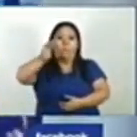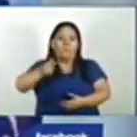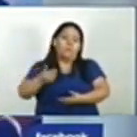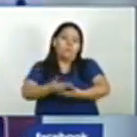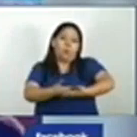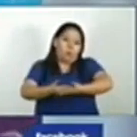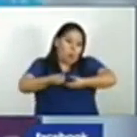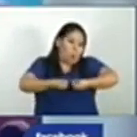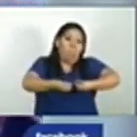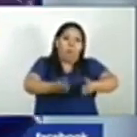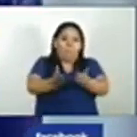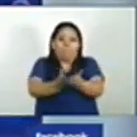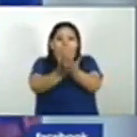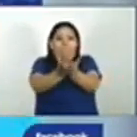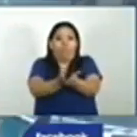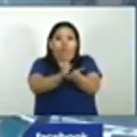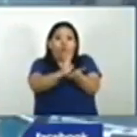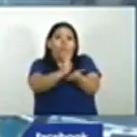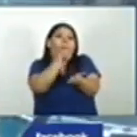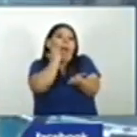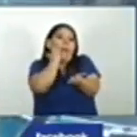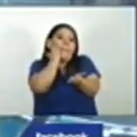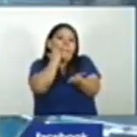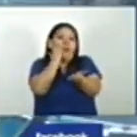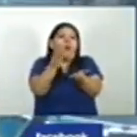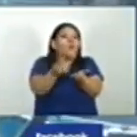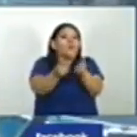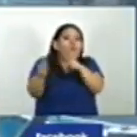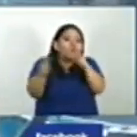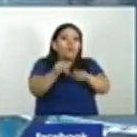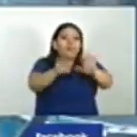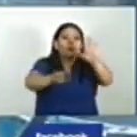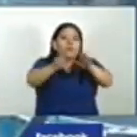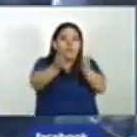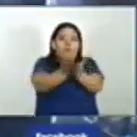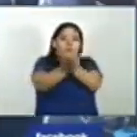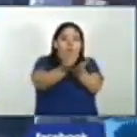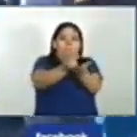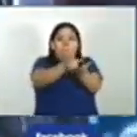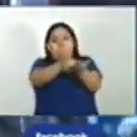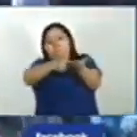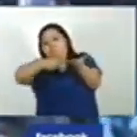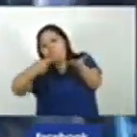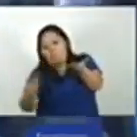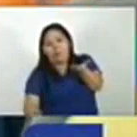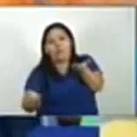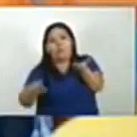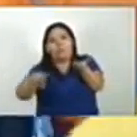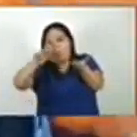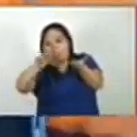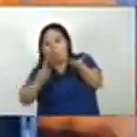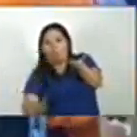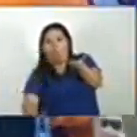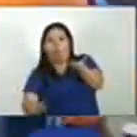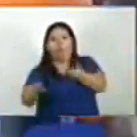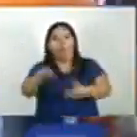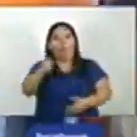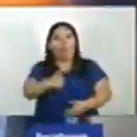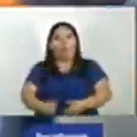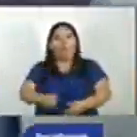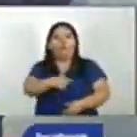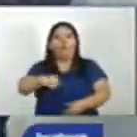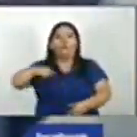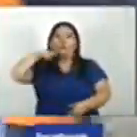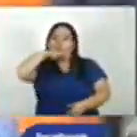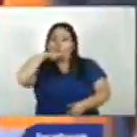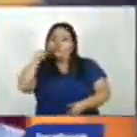ahogada cuando la barcaza en la que viajaba con su madre de apenas 17 años volcara y la niña cayera al mar. Voluntarios de la Cruz Roja también